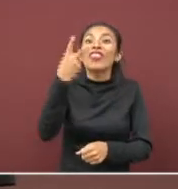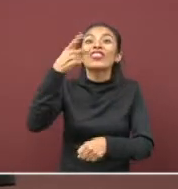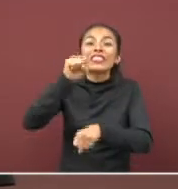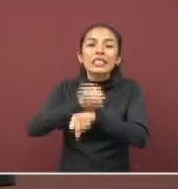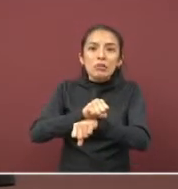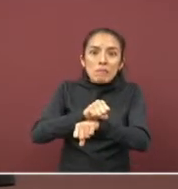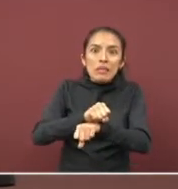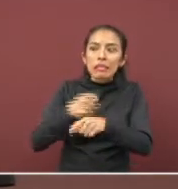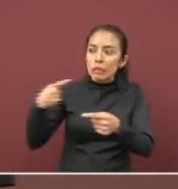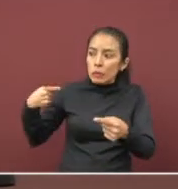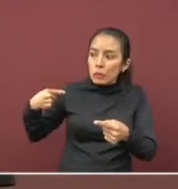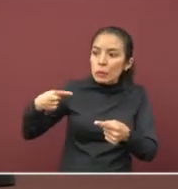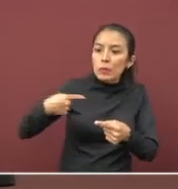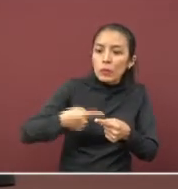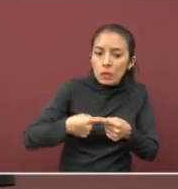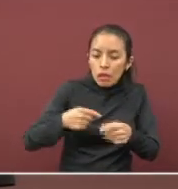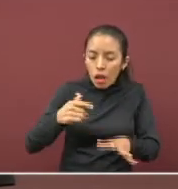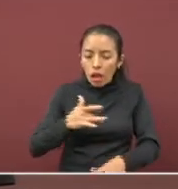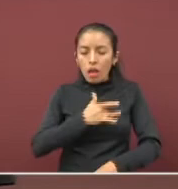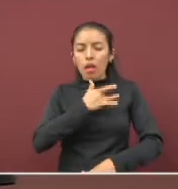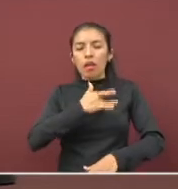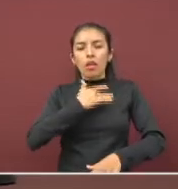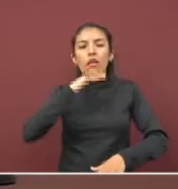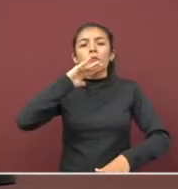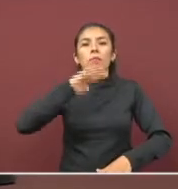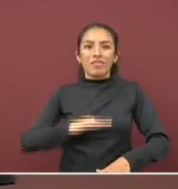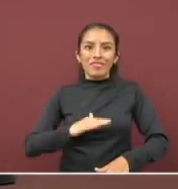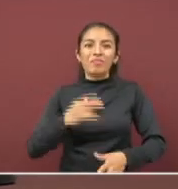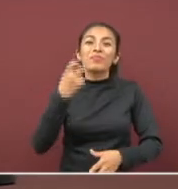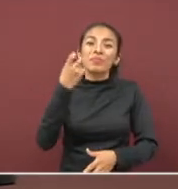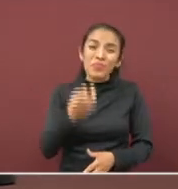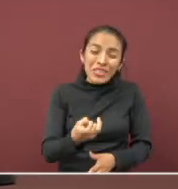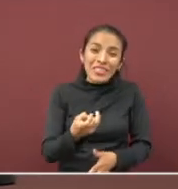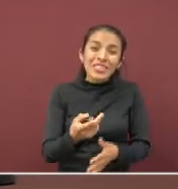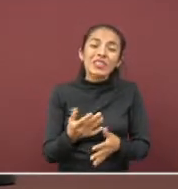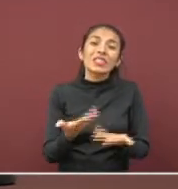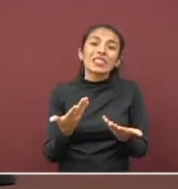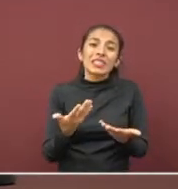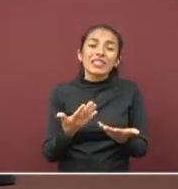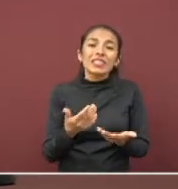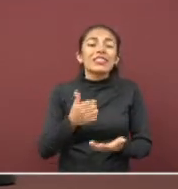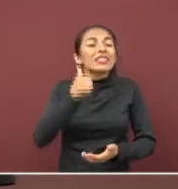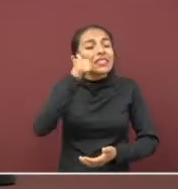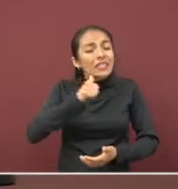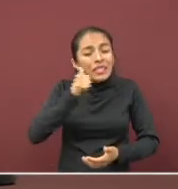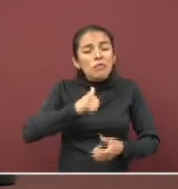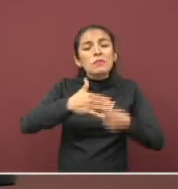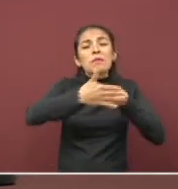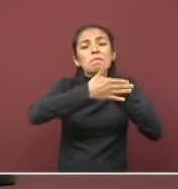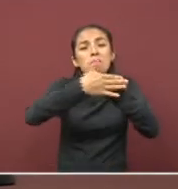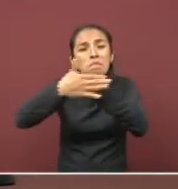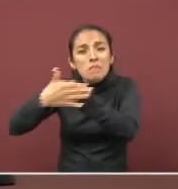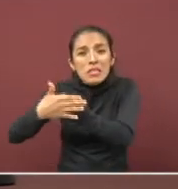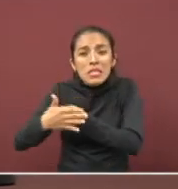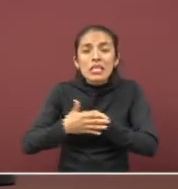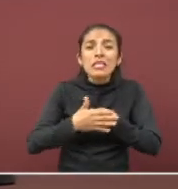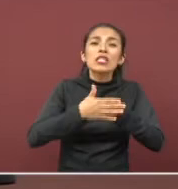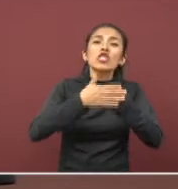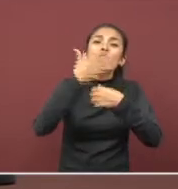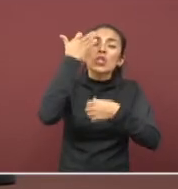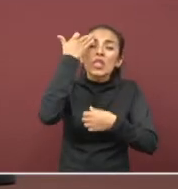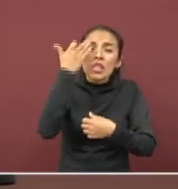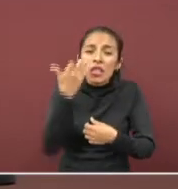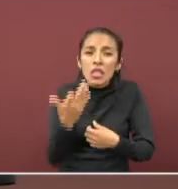por eso respetable familia veracruzana es que los hemos alertado con buen tiempo de anticipación